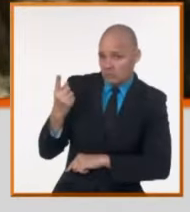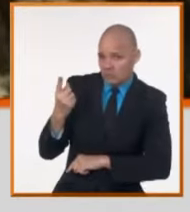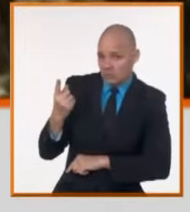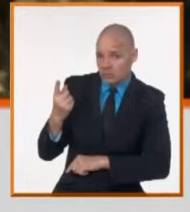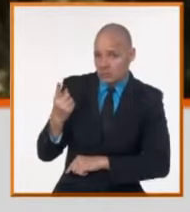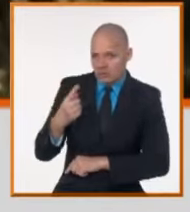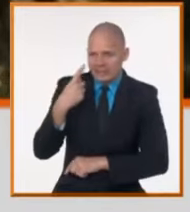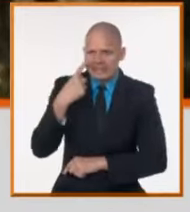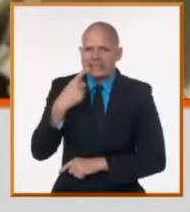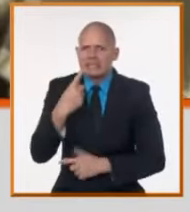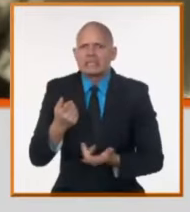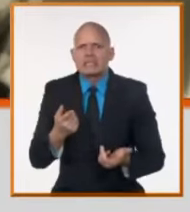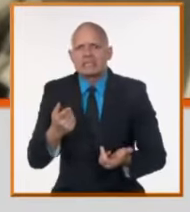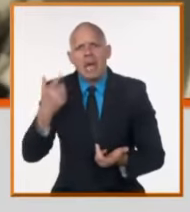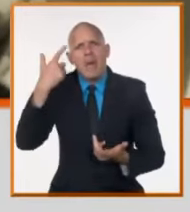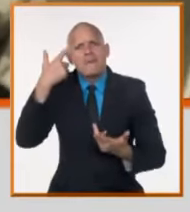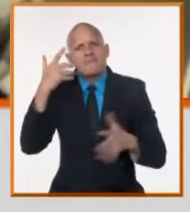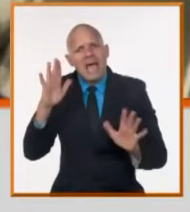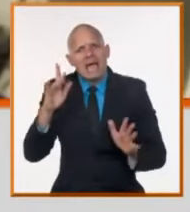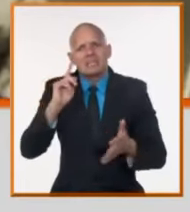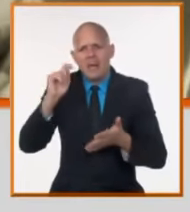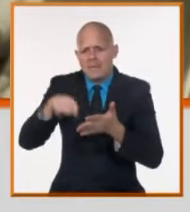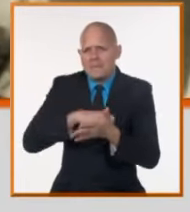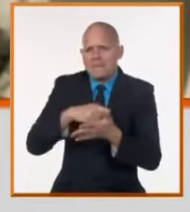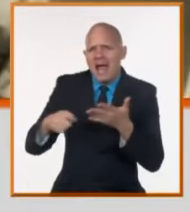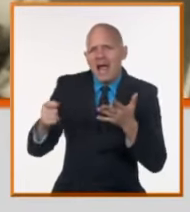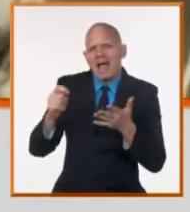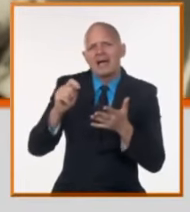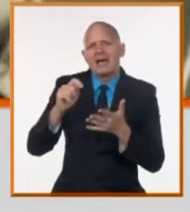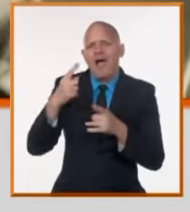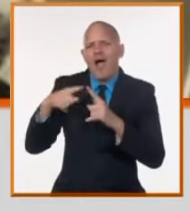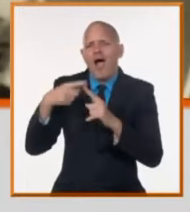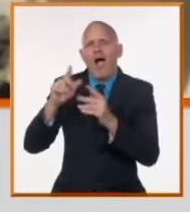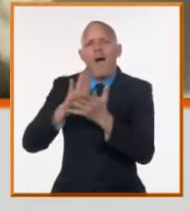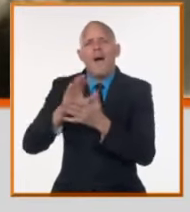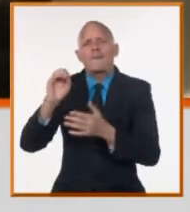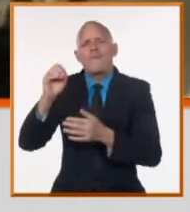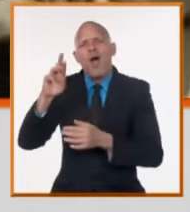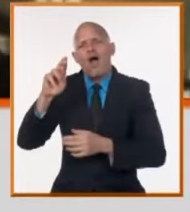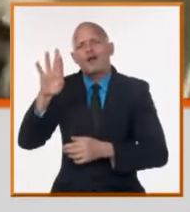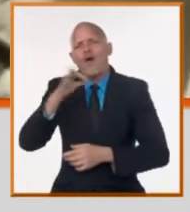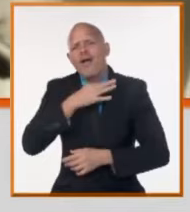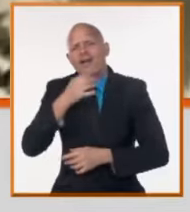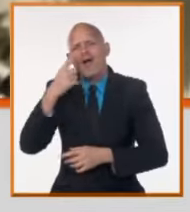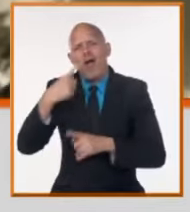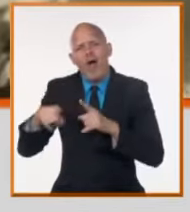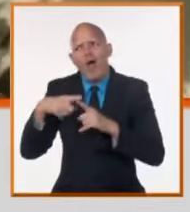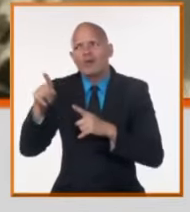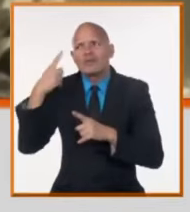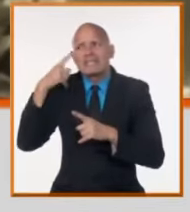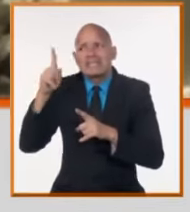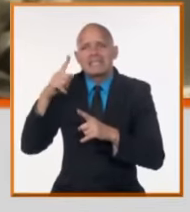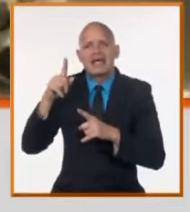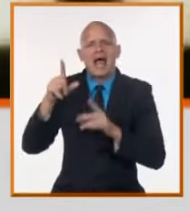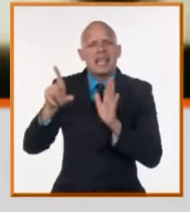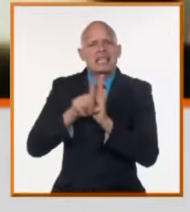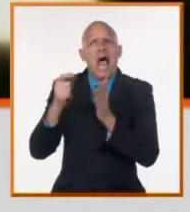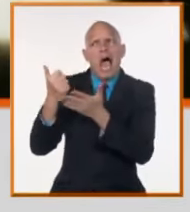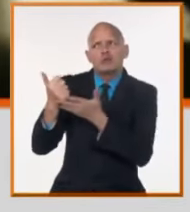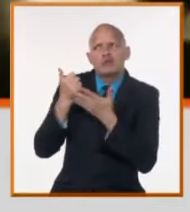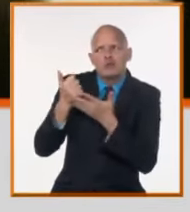declaró, de asistencia económica, de ayuda al desarrollo en América Latina, tenía ese rostro público, pero tenía también